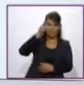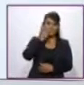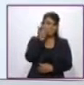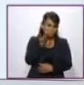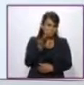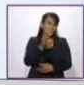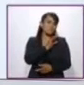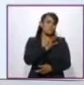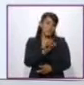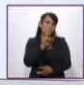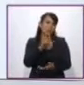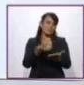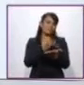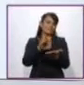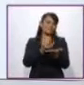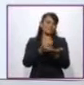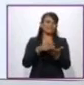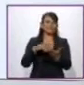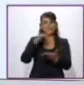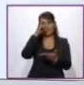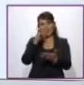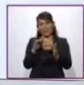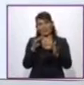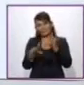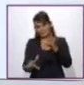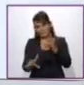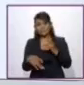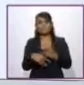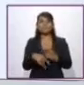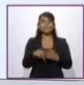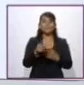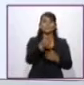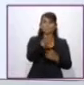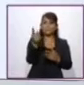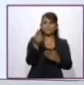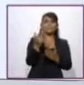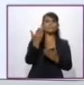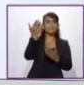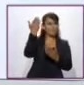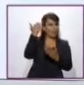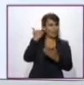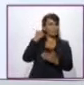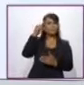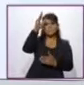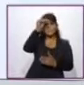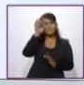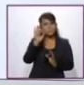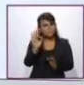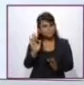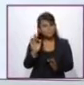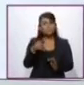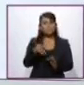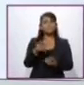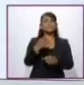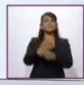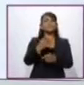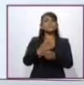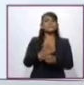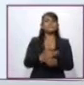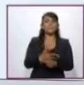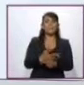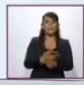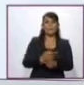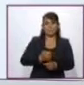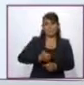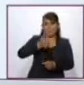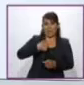turno. Sabemos que han sido turnos ya acordados, sin embargo, en estos estamos en la primera ronda, así